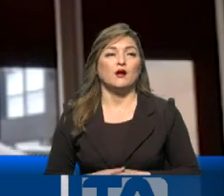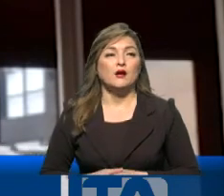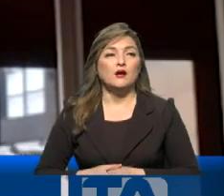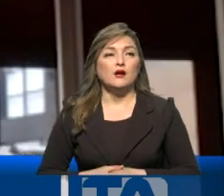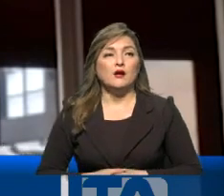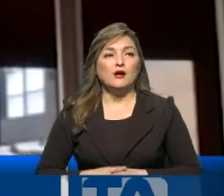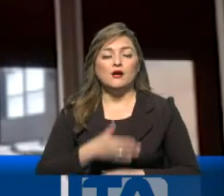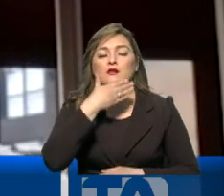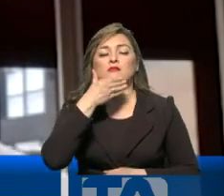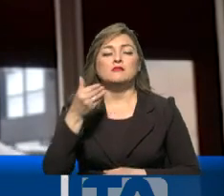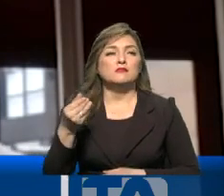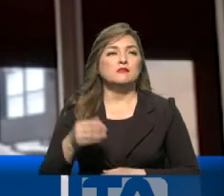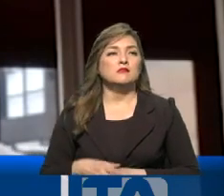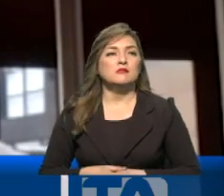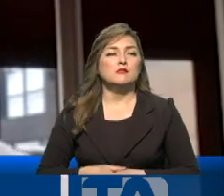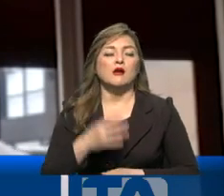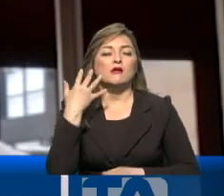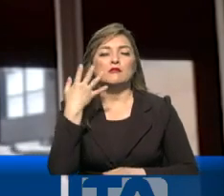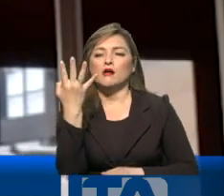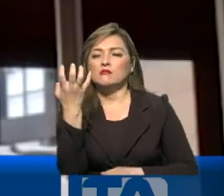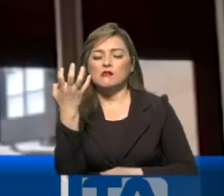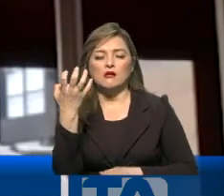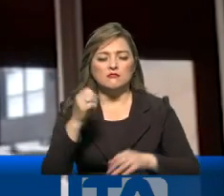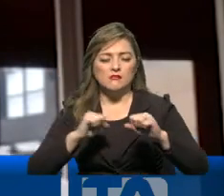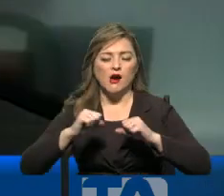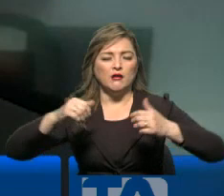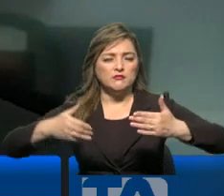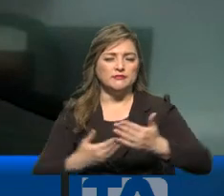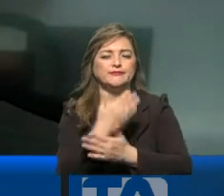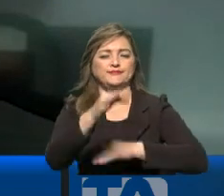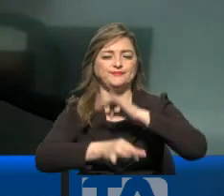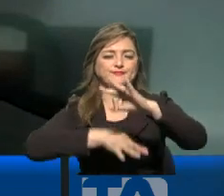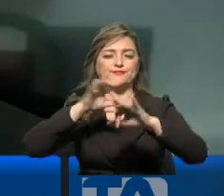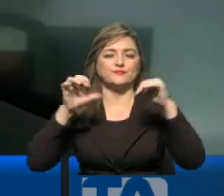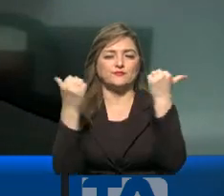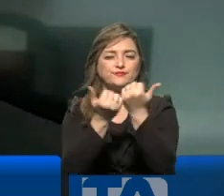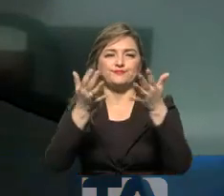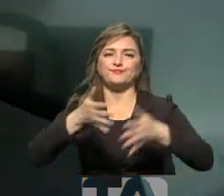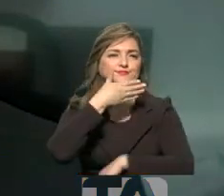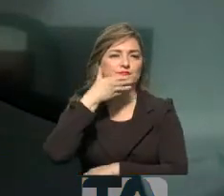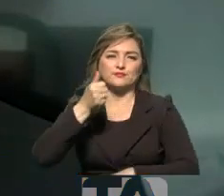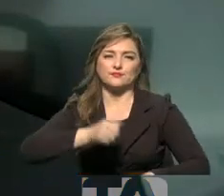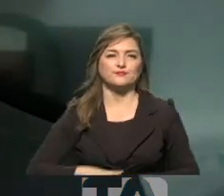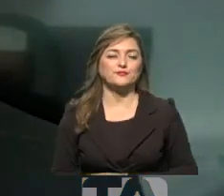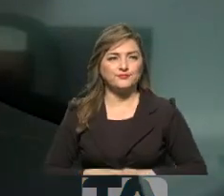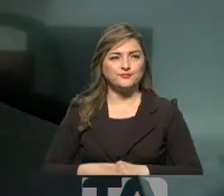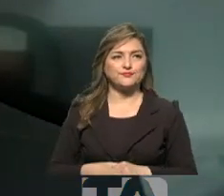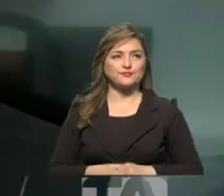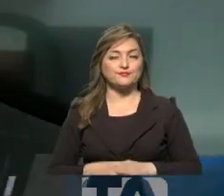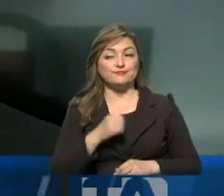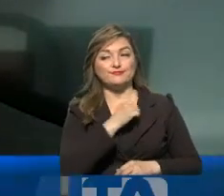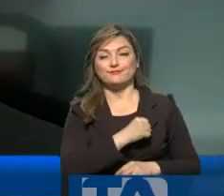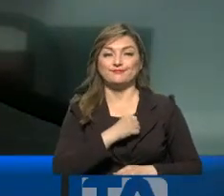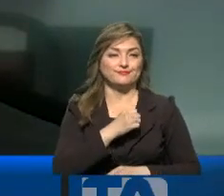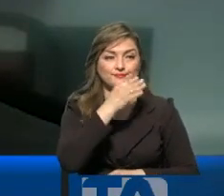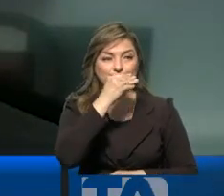que le puede pasar al país es que ya llegue el 14 de mayo para que se instale la nueva. Lamentamos que nuevamente morenistas